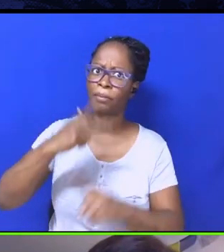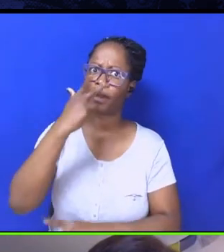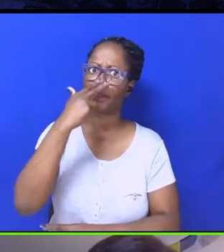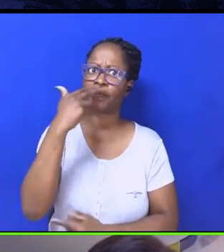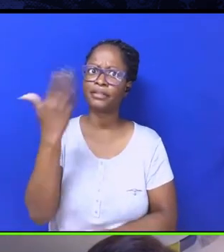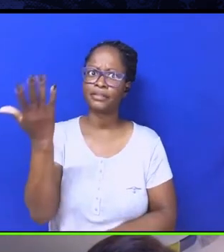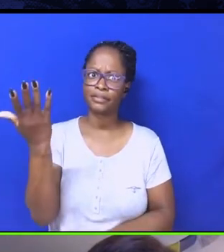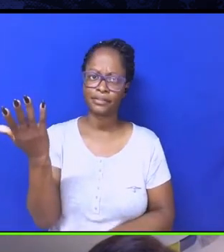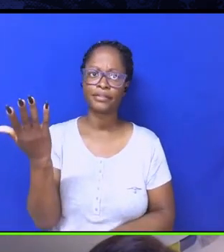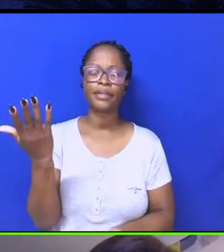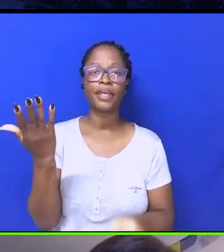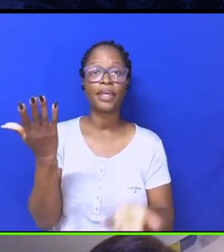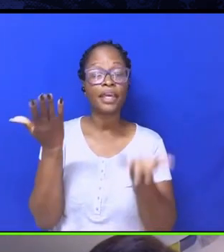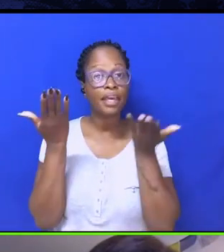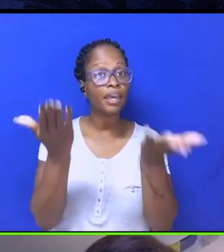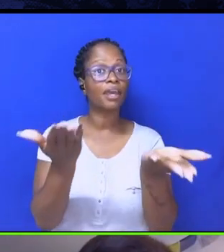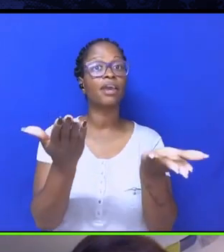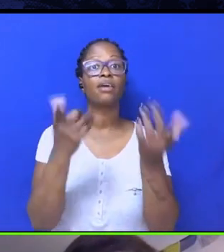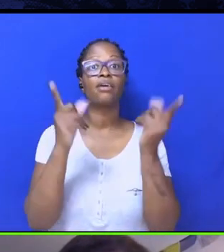finalmente